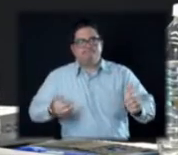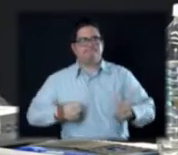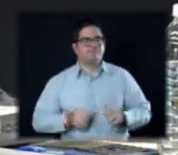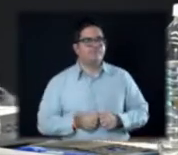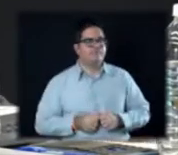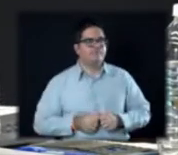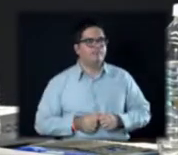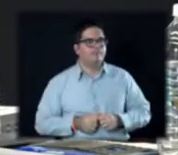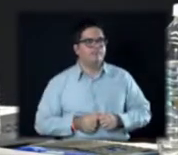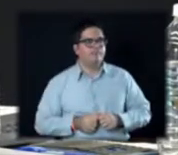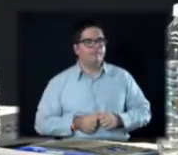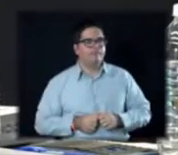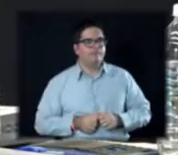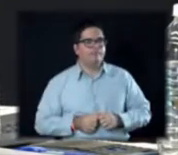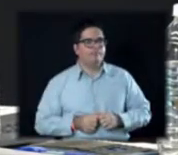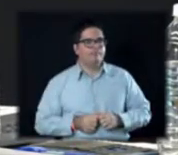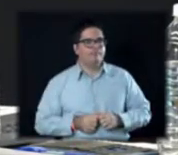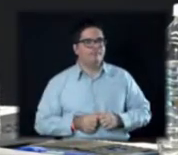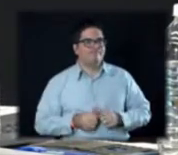sino